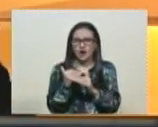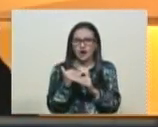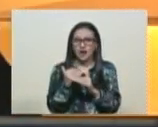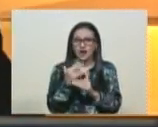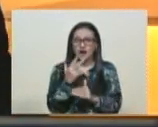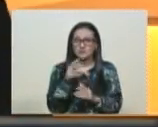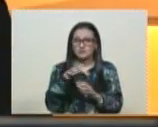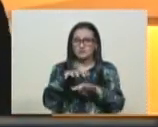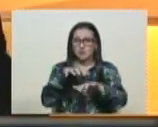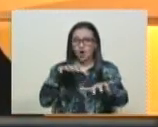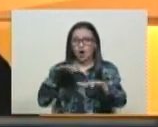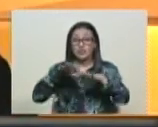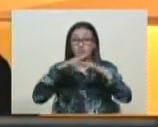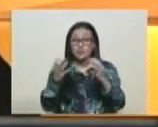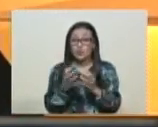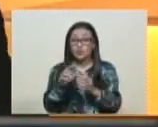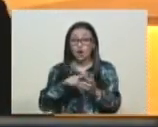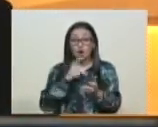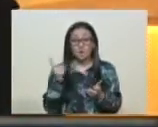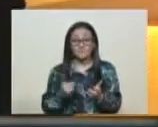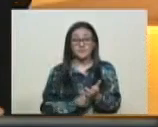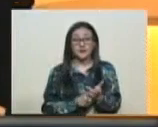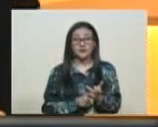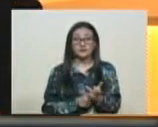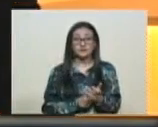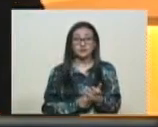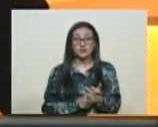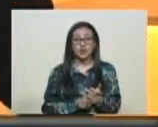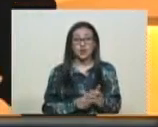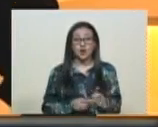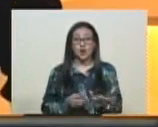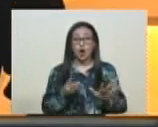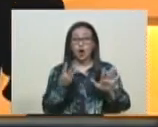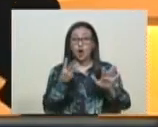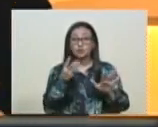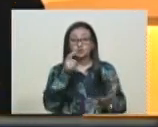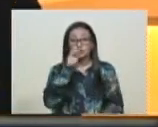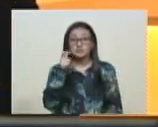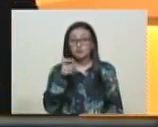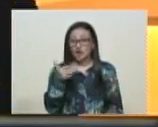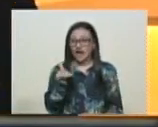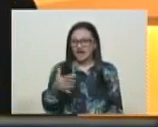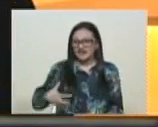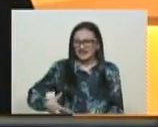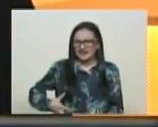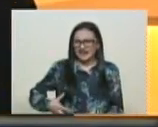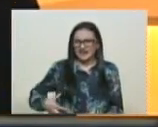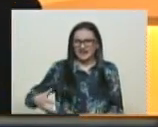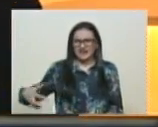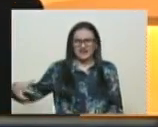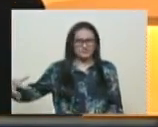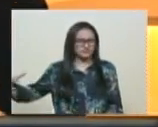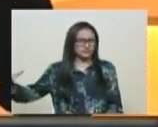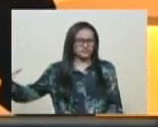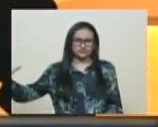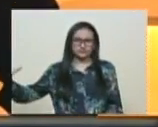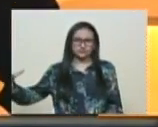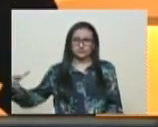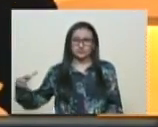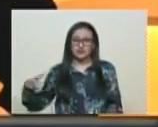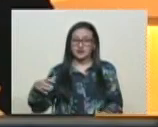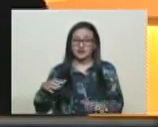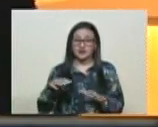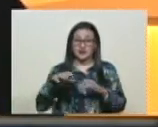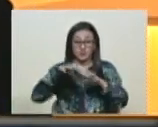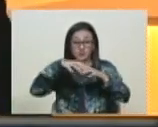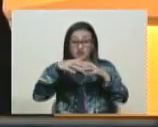la población del mundo entero, o cuando 8 personas poseen la riqueza equivalente a la mitad de la